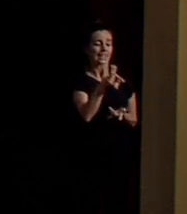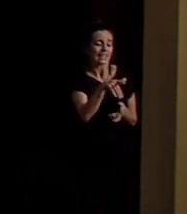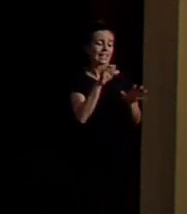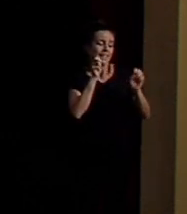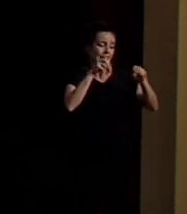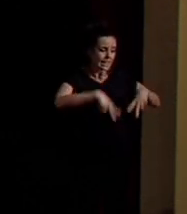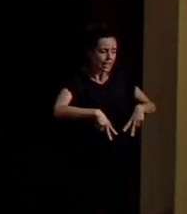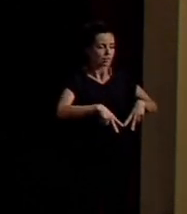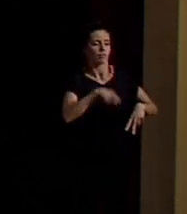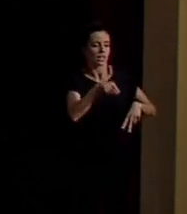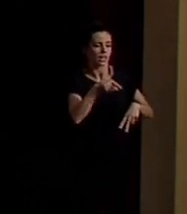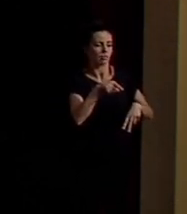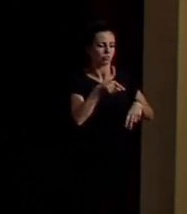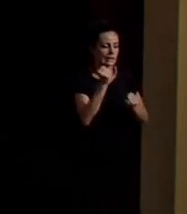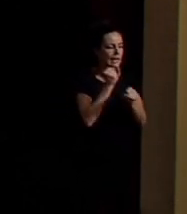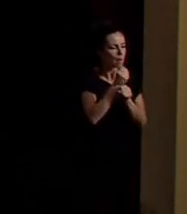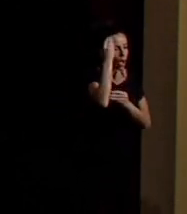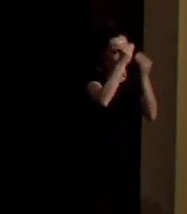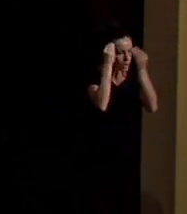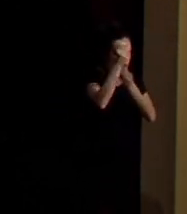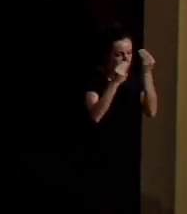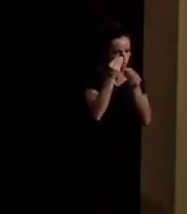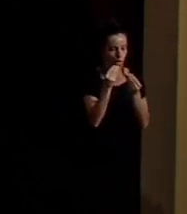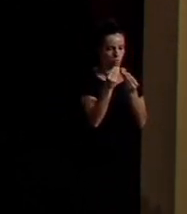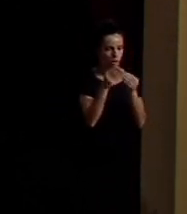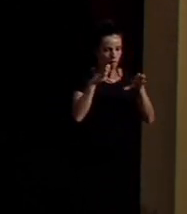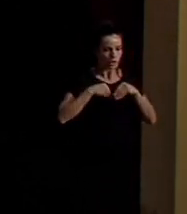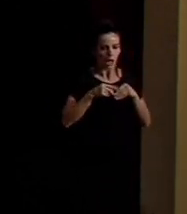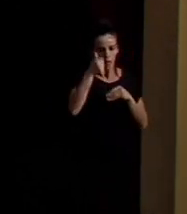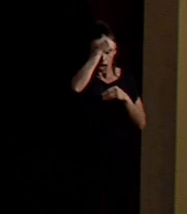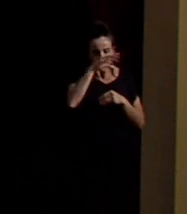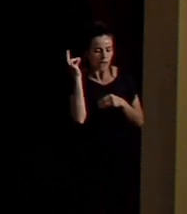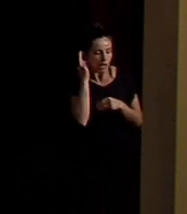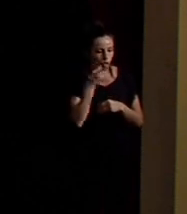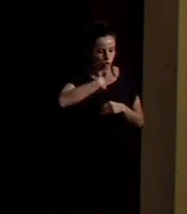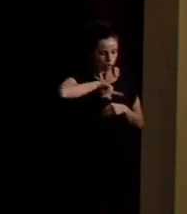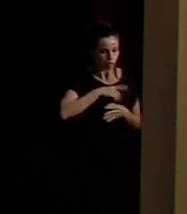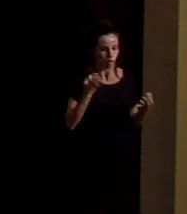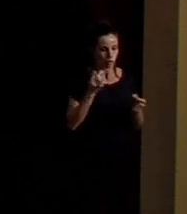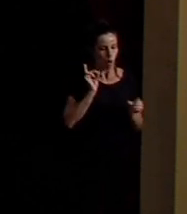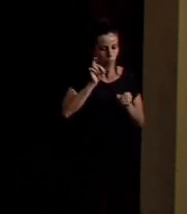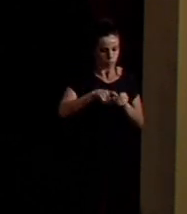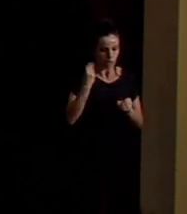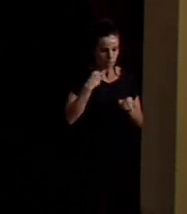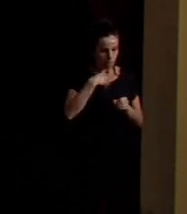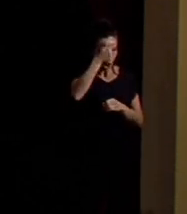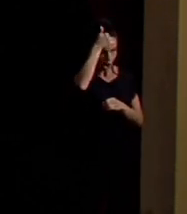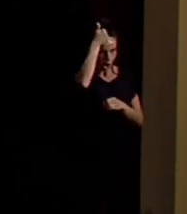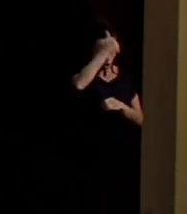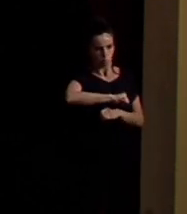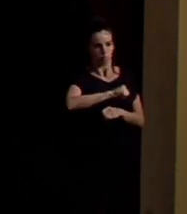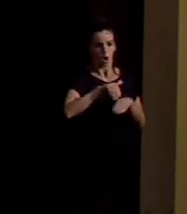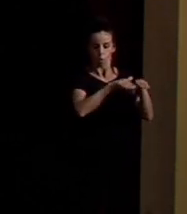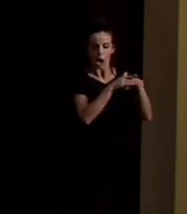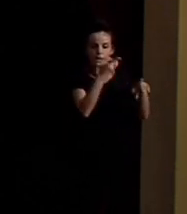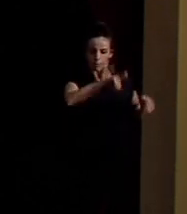previo, ¿no?, de conciencia de género, que supone reconocer hasta qué punto formamos parte de esa masculinidad hegemónica y hasta